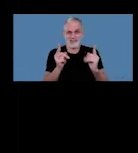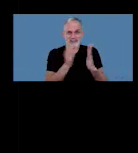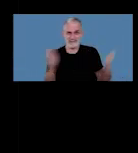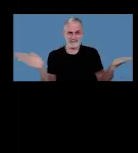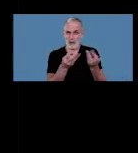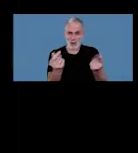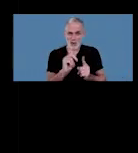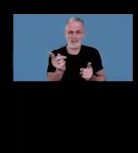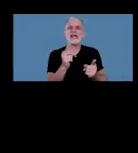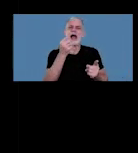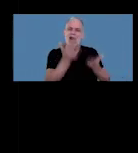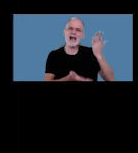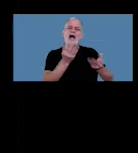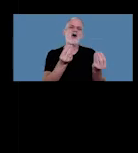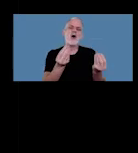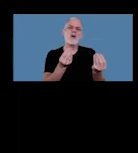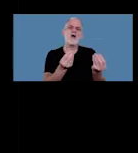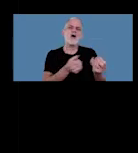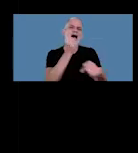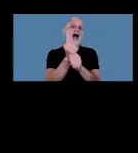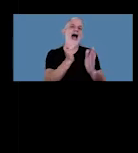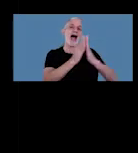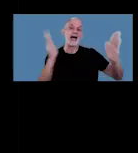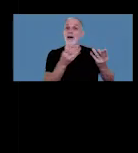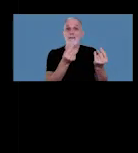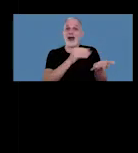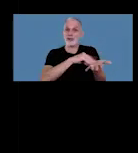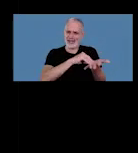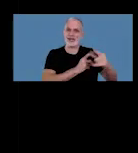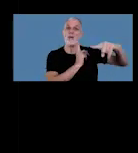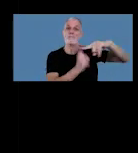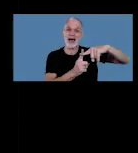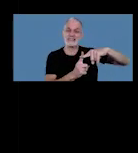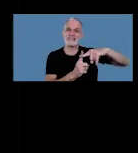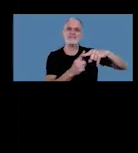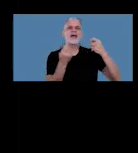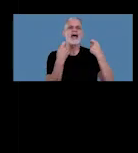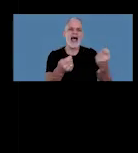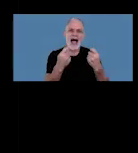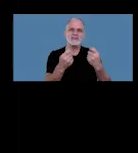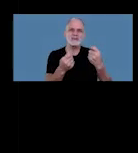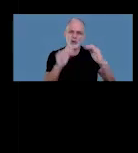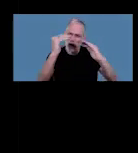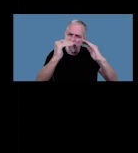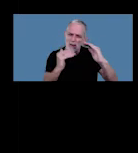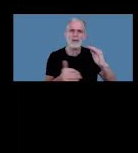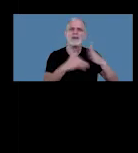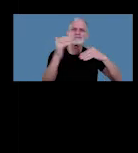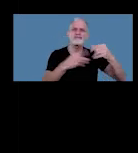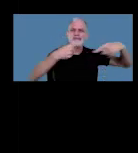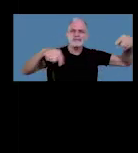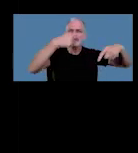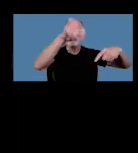vamos a evaluar al valor del terreno y le vamos a adicionar todos los gastos que